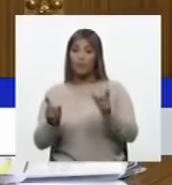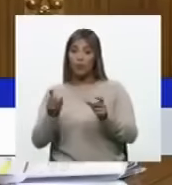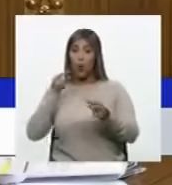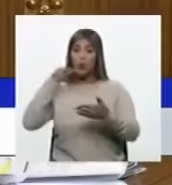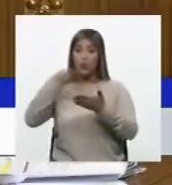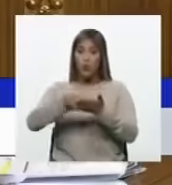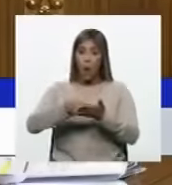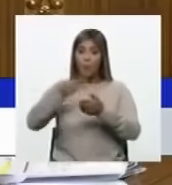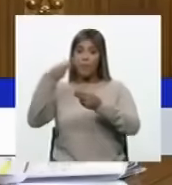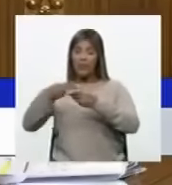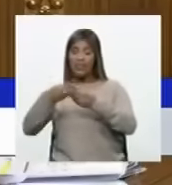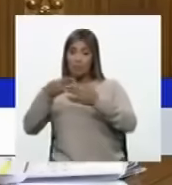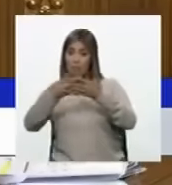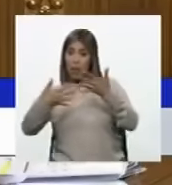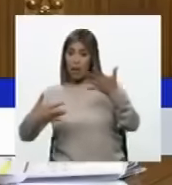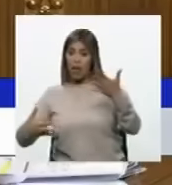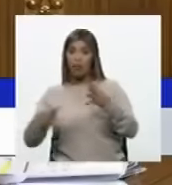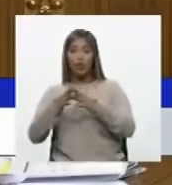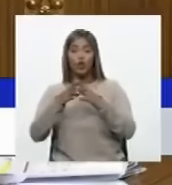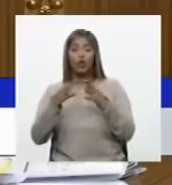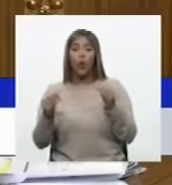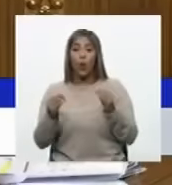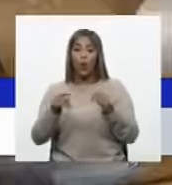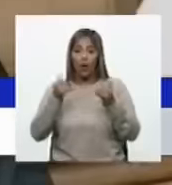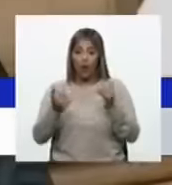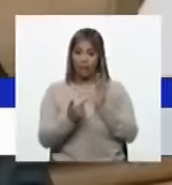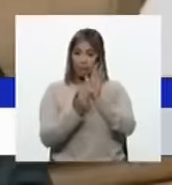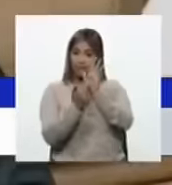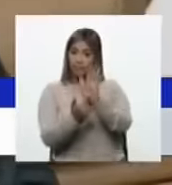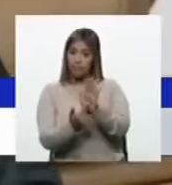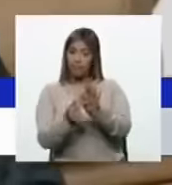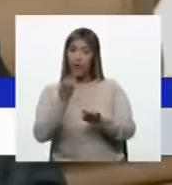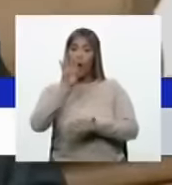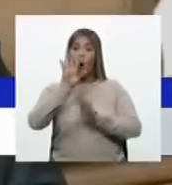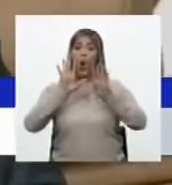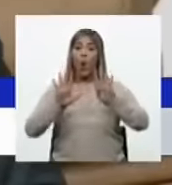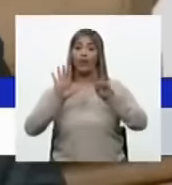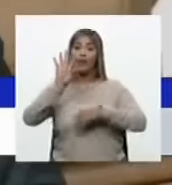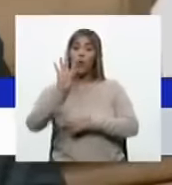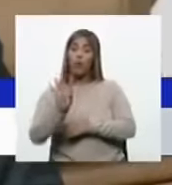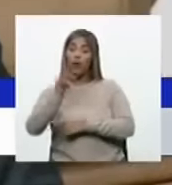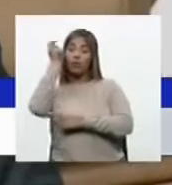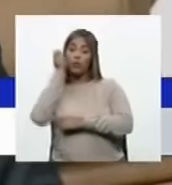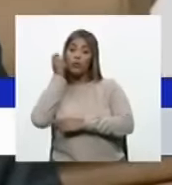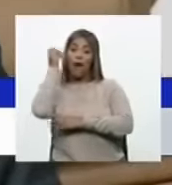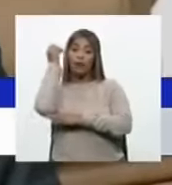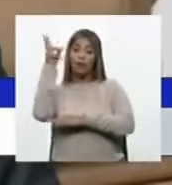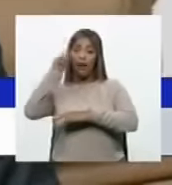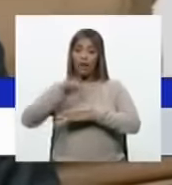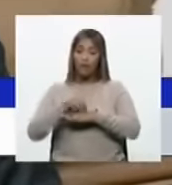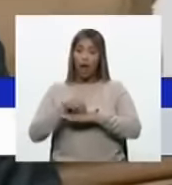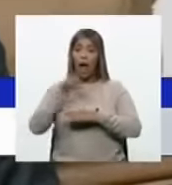apellidos, residencia, estamos consignando hoy acá. 94 diputados de la Asamblea Nacional